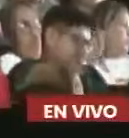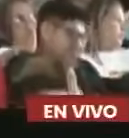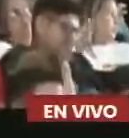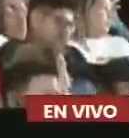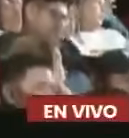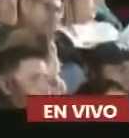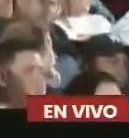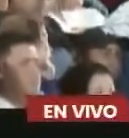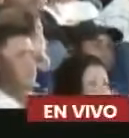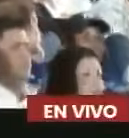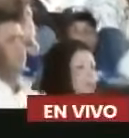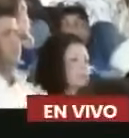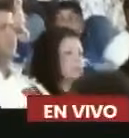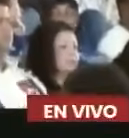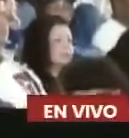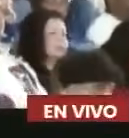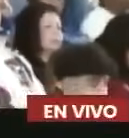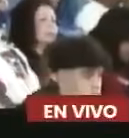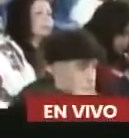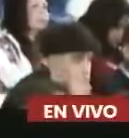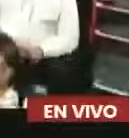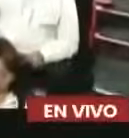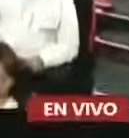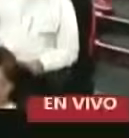¿qué son las 3R.net?